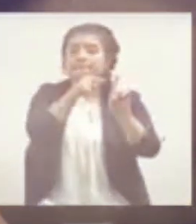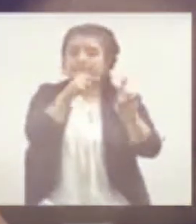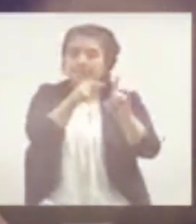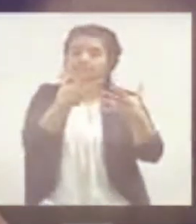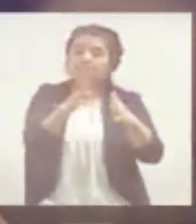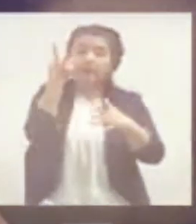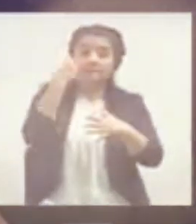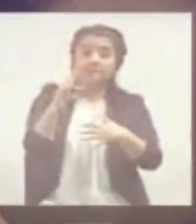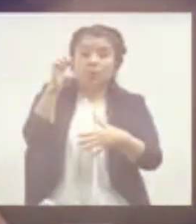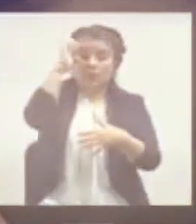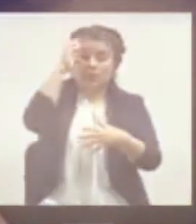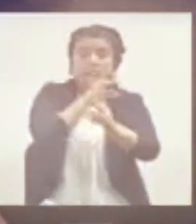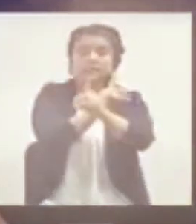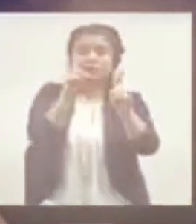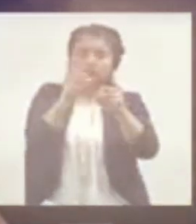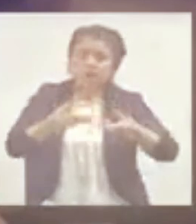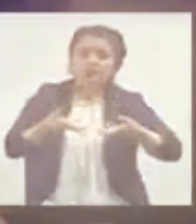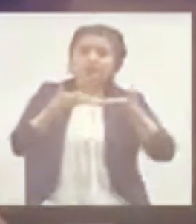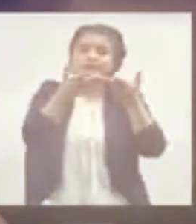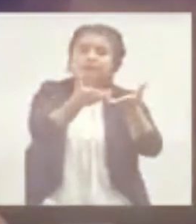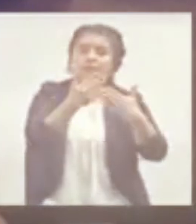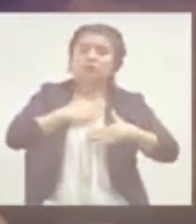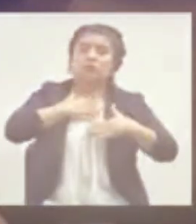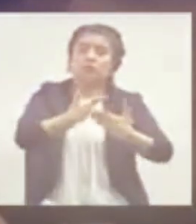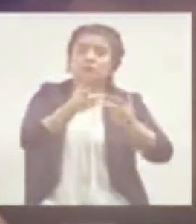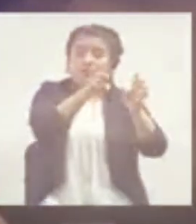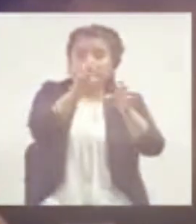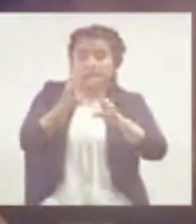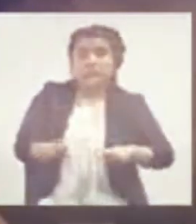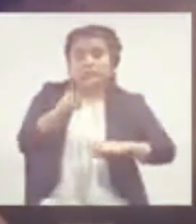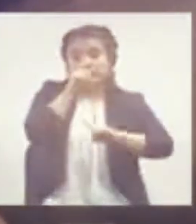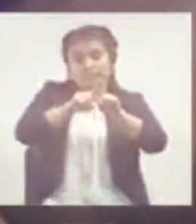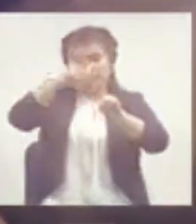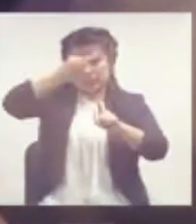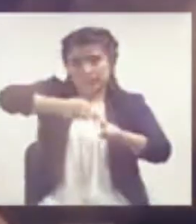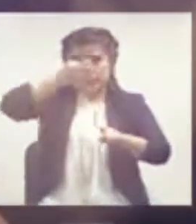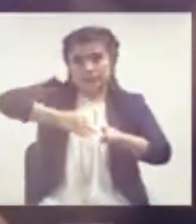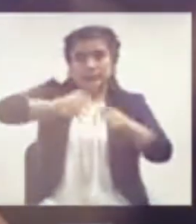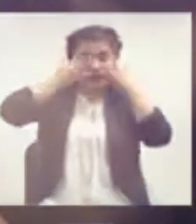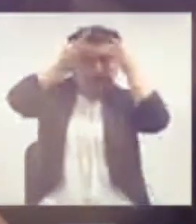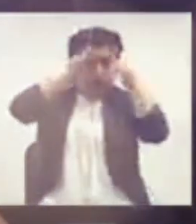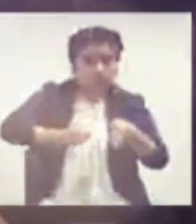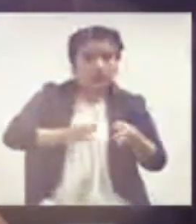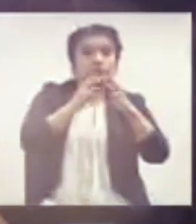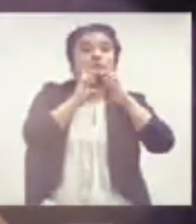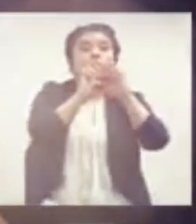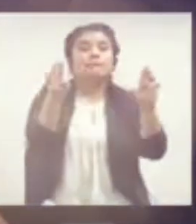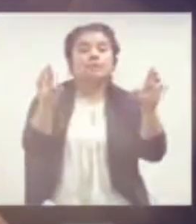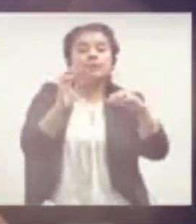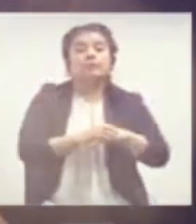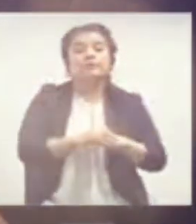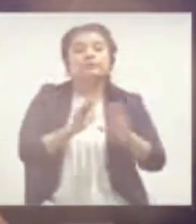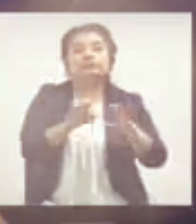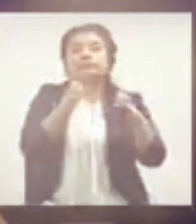de la democracia, para evitar falta de confianza de la población en la legitimidad de las decisiones públicas. Por lo